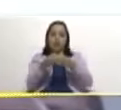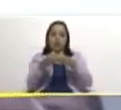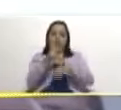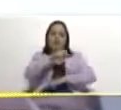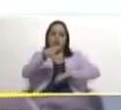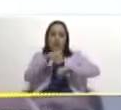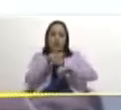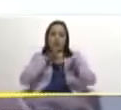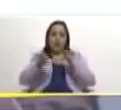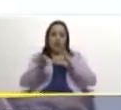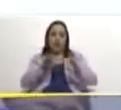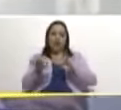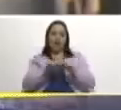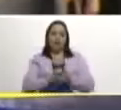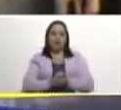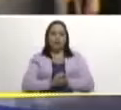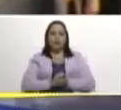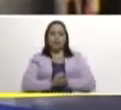de Teatro.